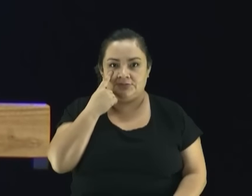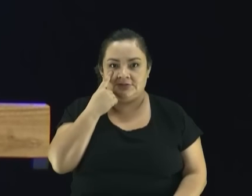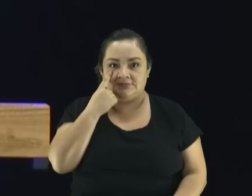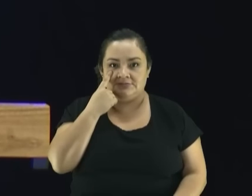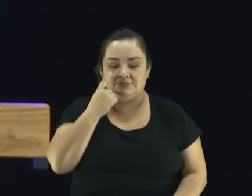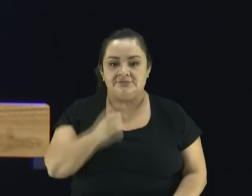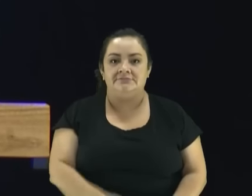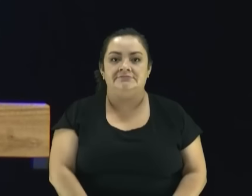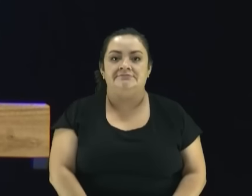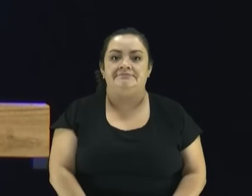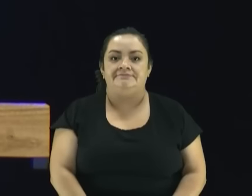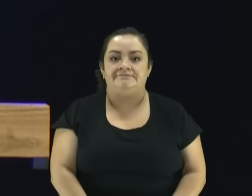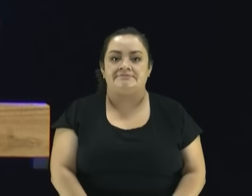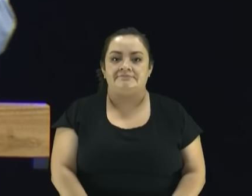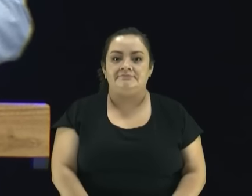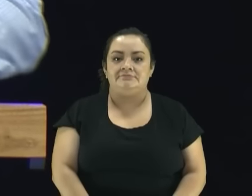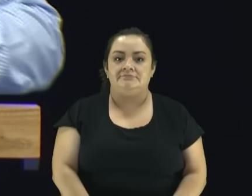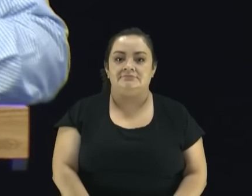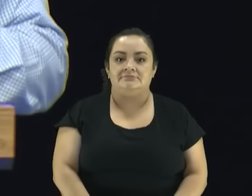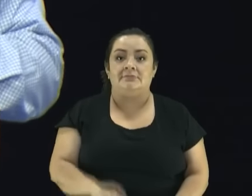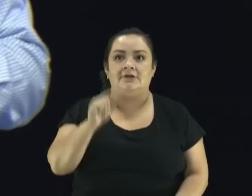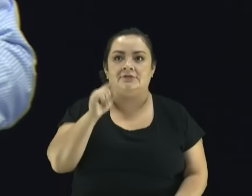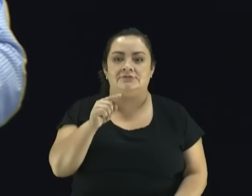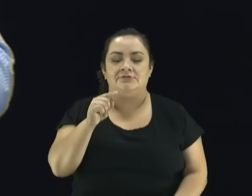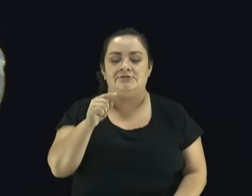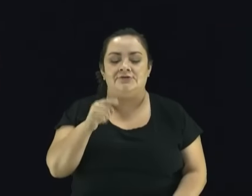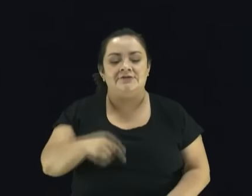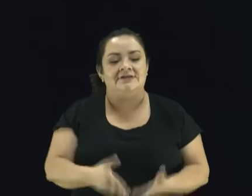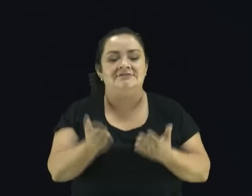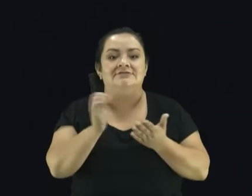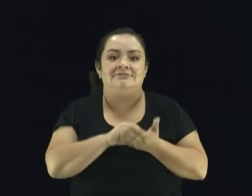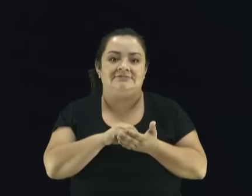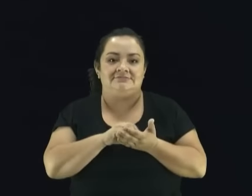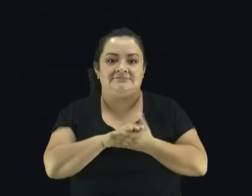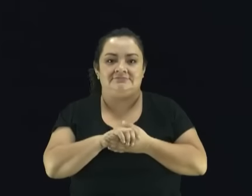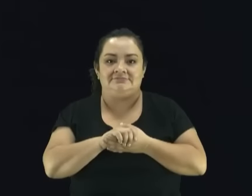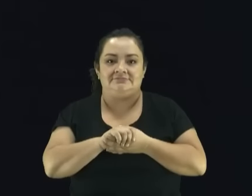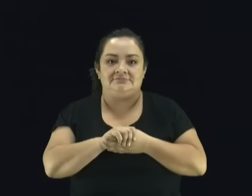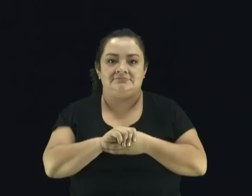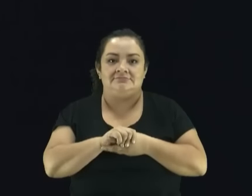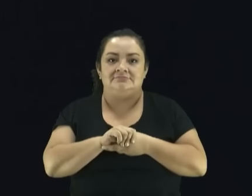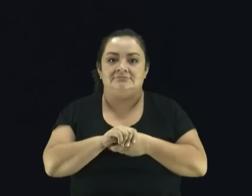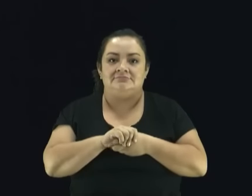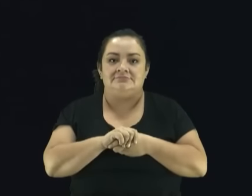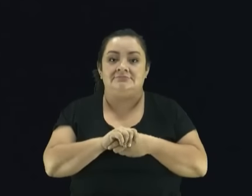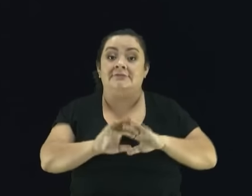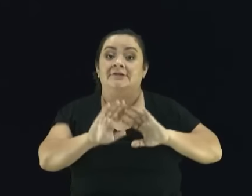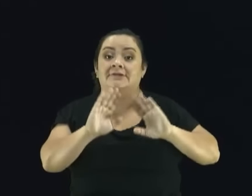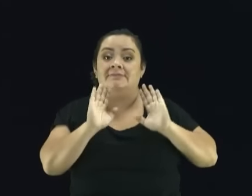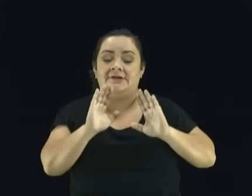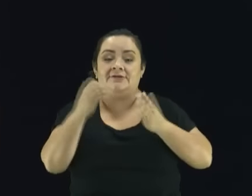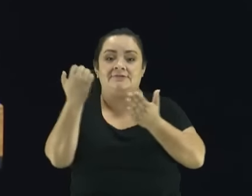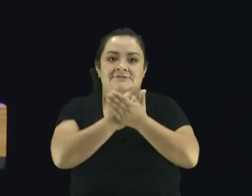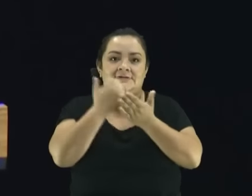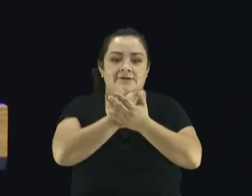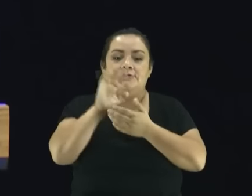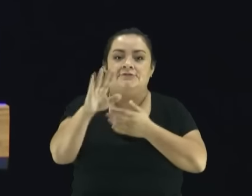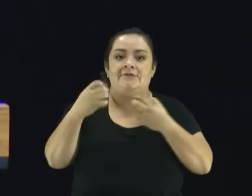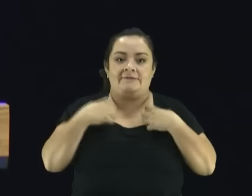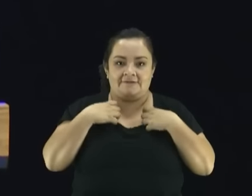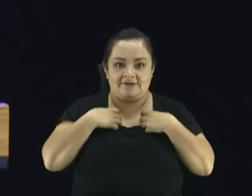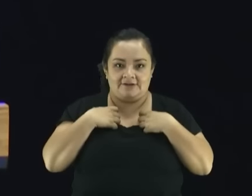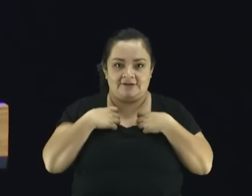camino o para que aceptes el reto de nacer de nuevo pero cuando ese evangelio llegue a tu vida te voy